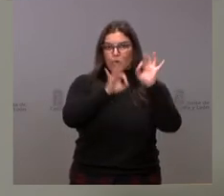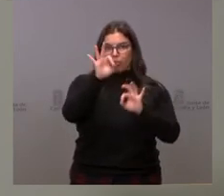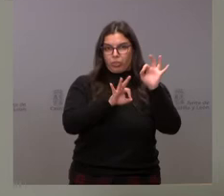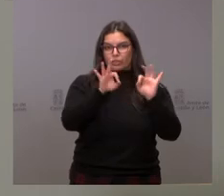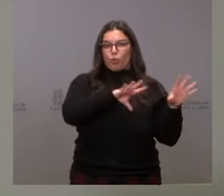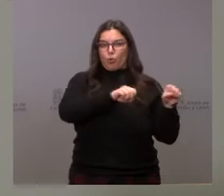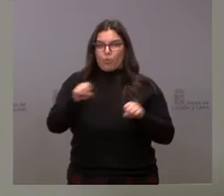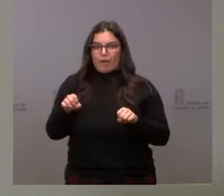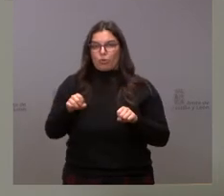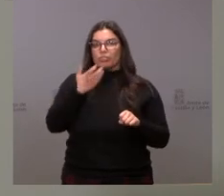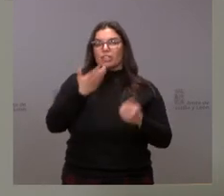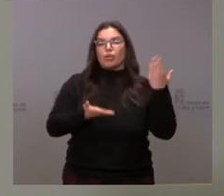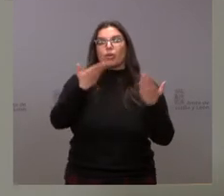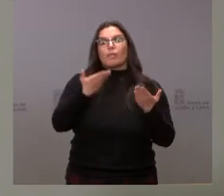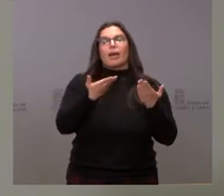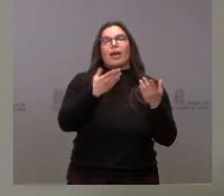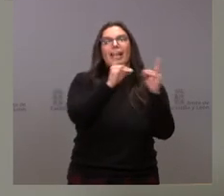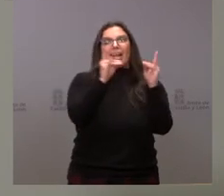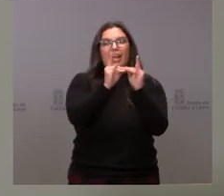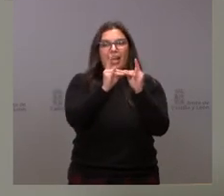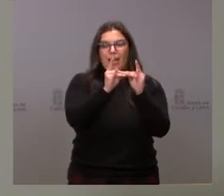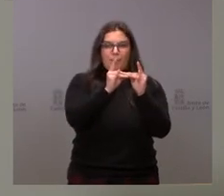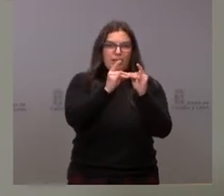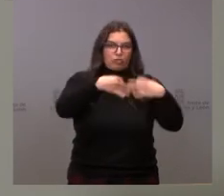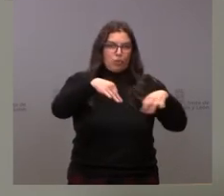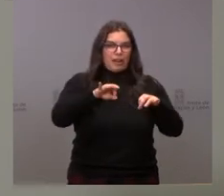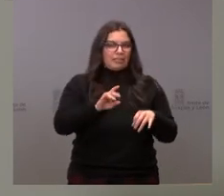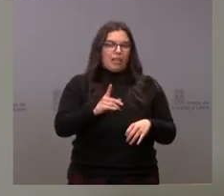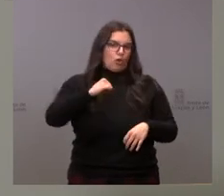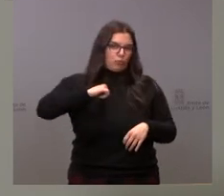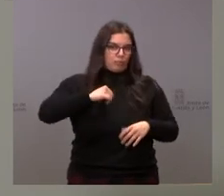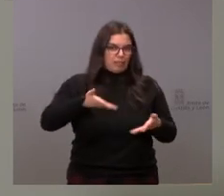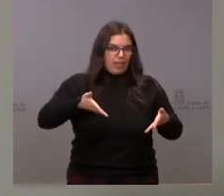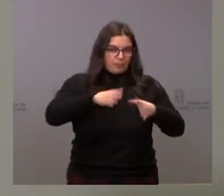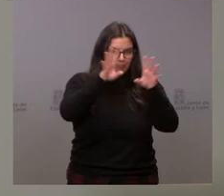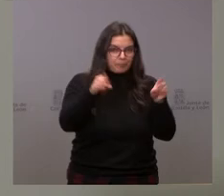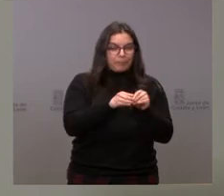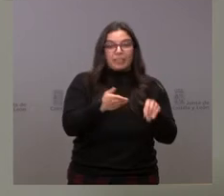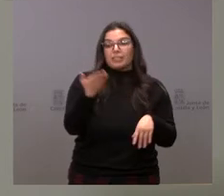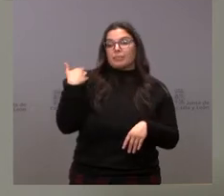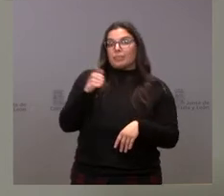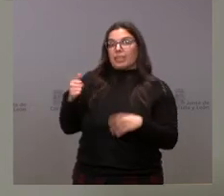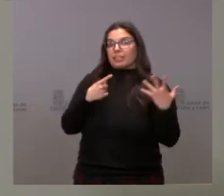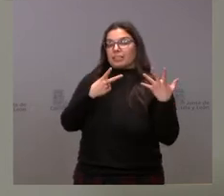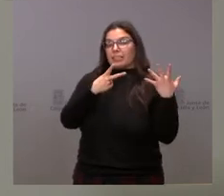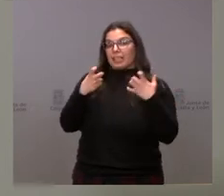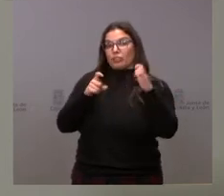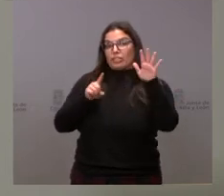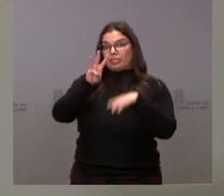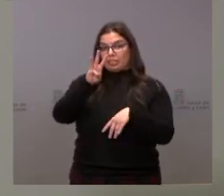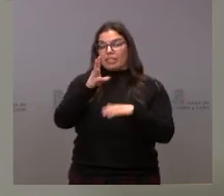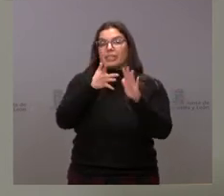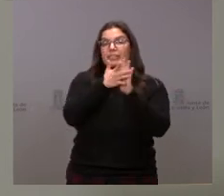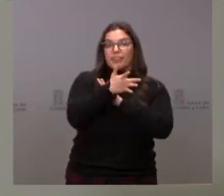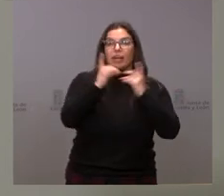ocupación sobre las camas estructurales en el hospital recuerden que hace una semana teníamos 773 y como pueden ver el